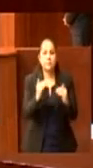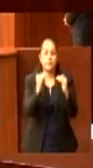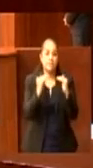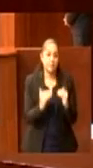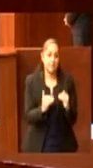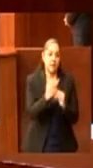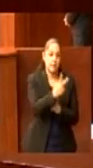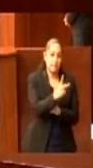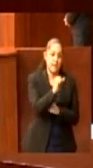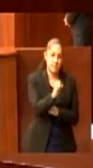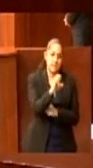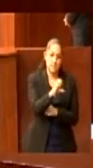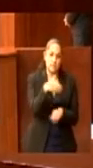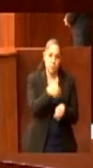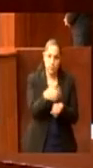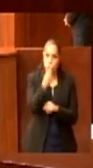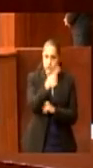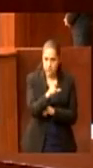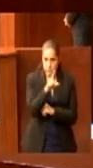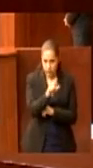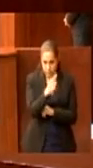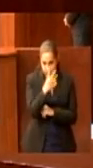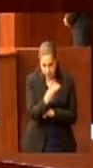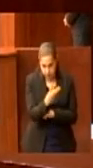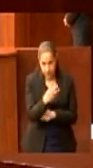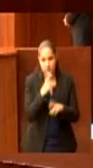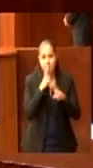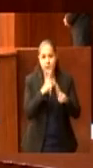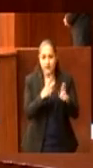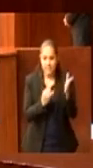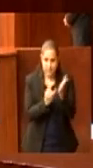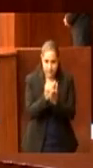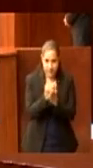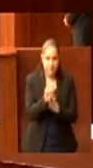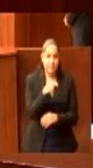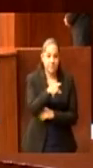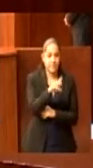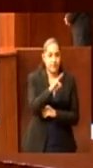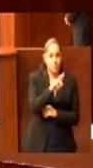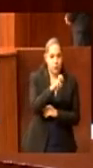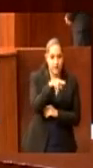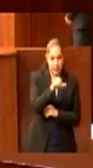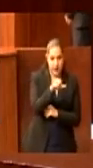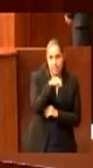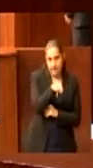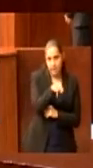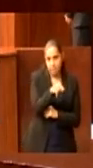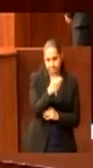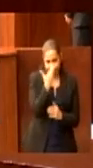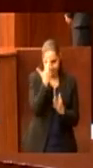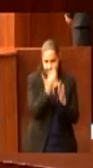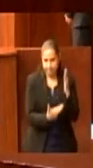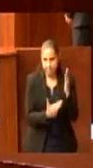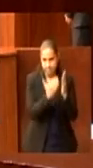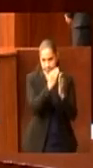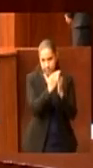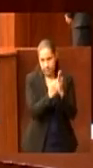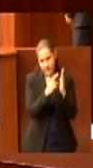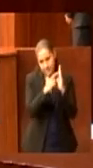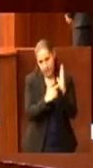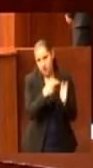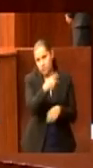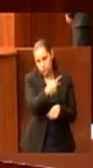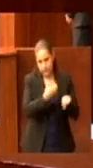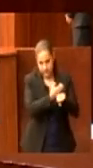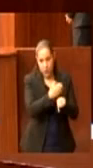central 173 se resuelve morena usó indebidamente la pauta local por incluir